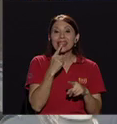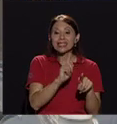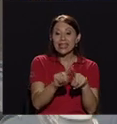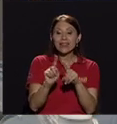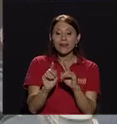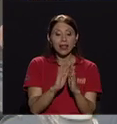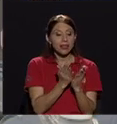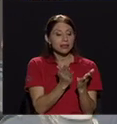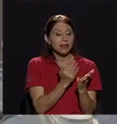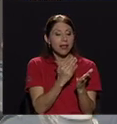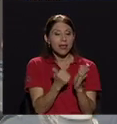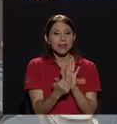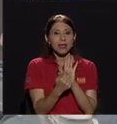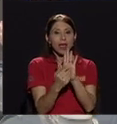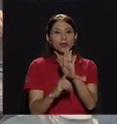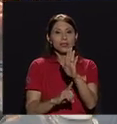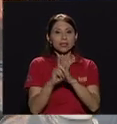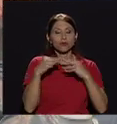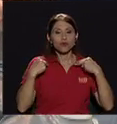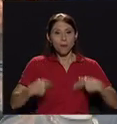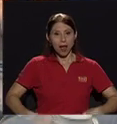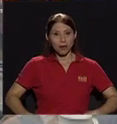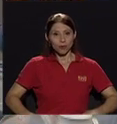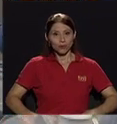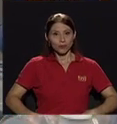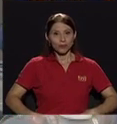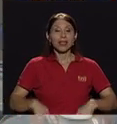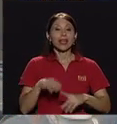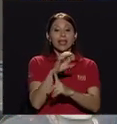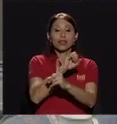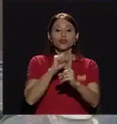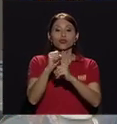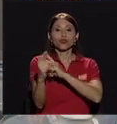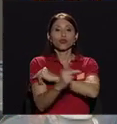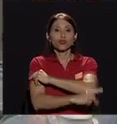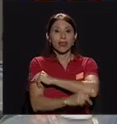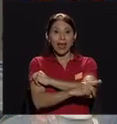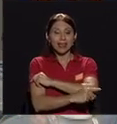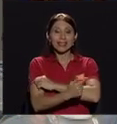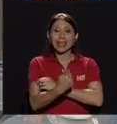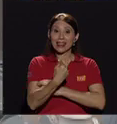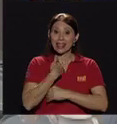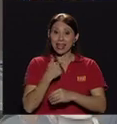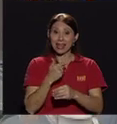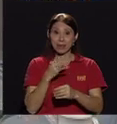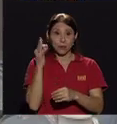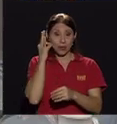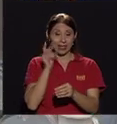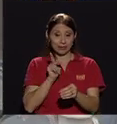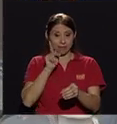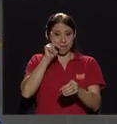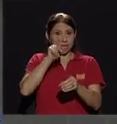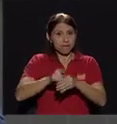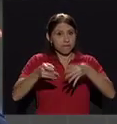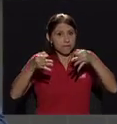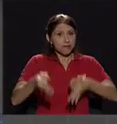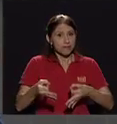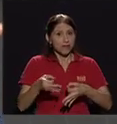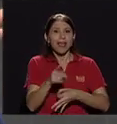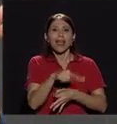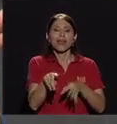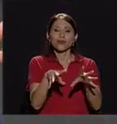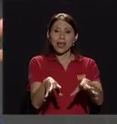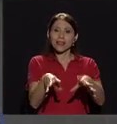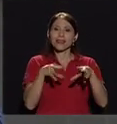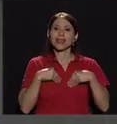los indicadores de desarrollo humano, las sociedades que tienen una participación efectiva de las mujeres